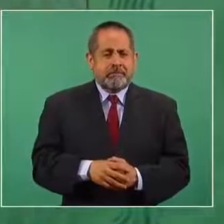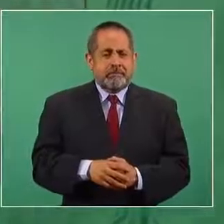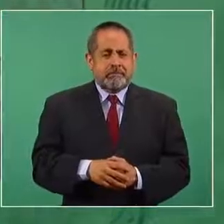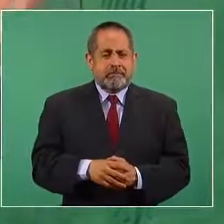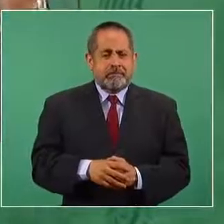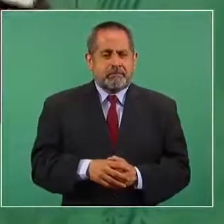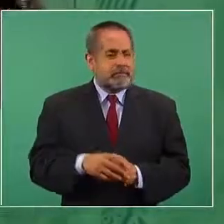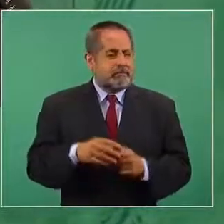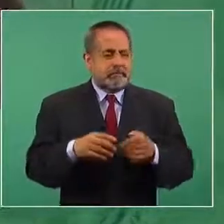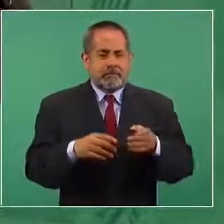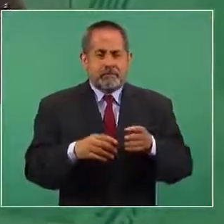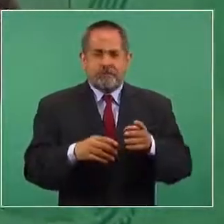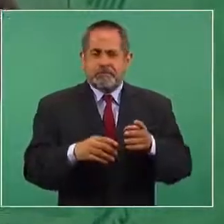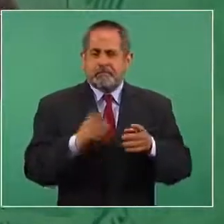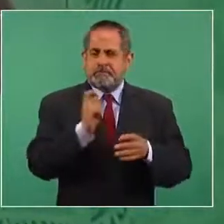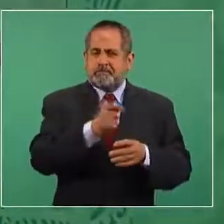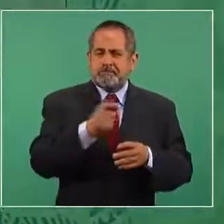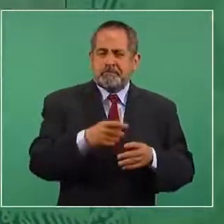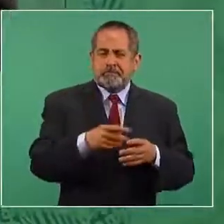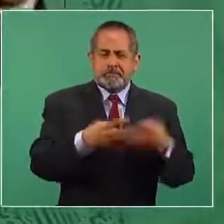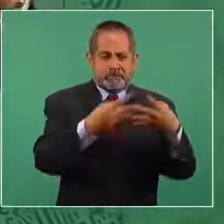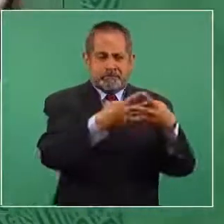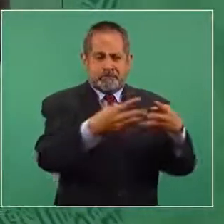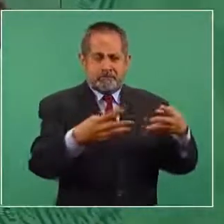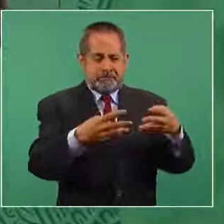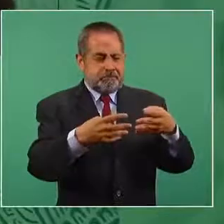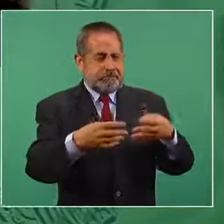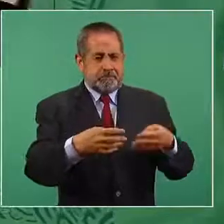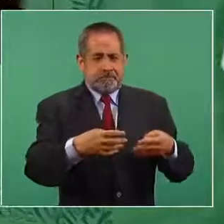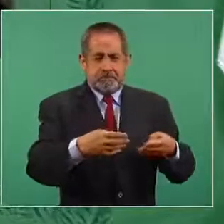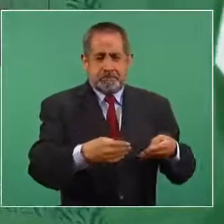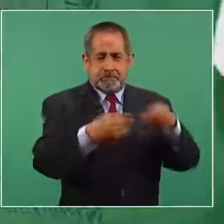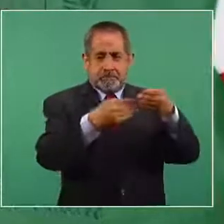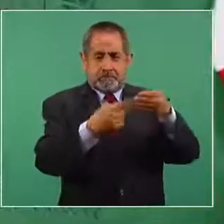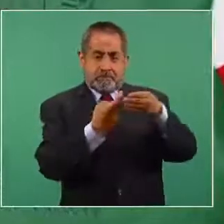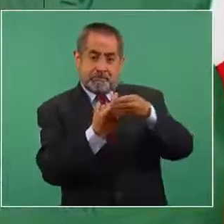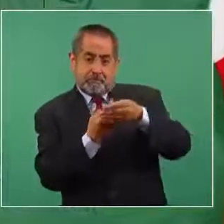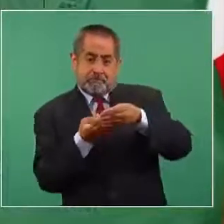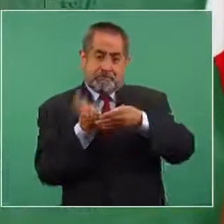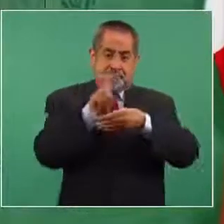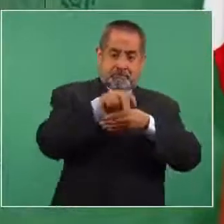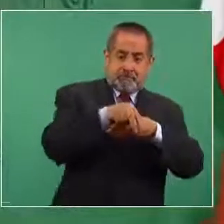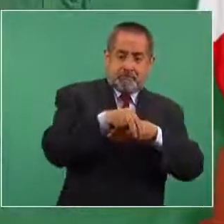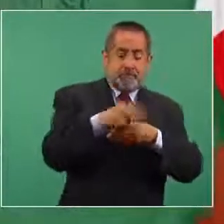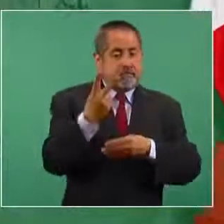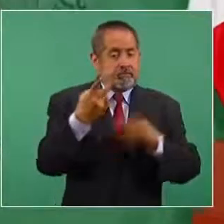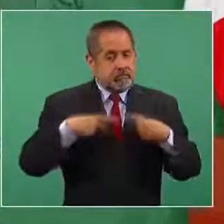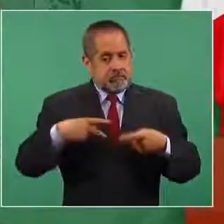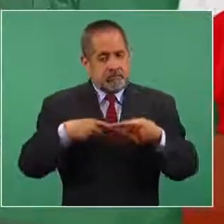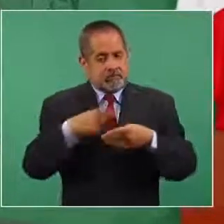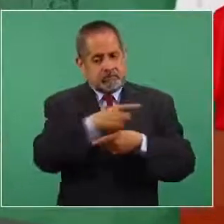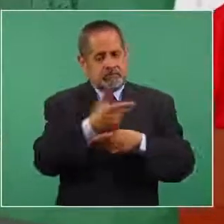Se brincaron las bardas del hospital, 2 personas,